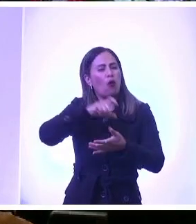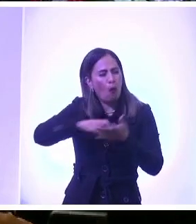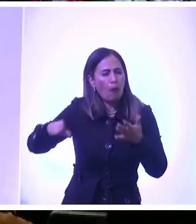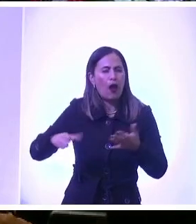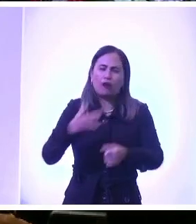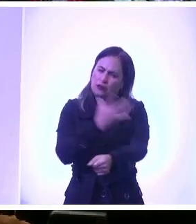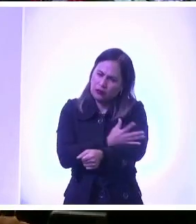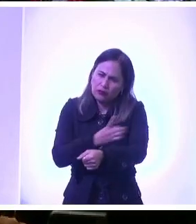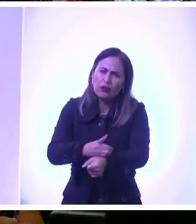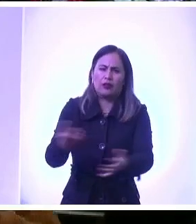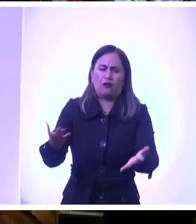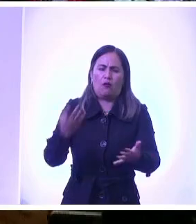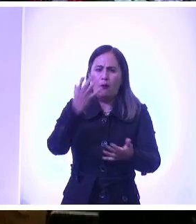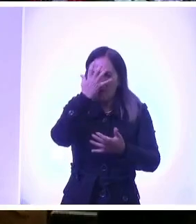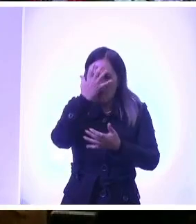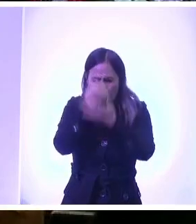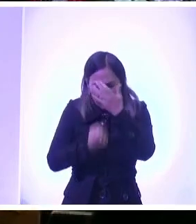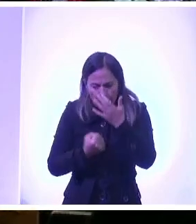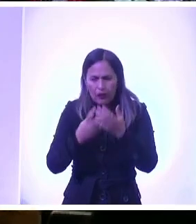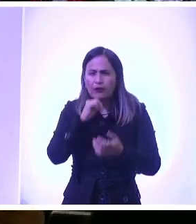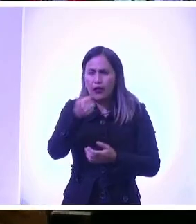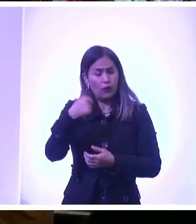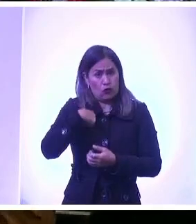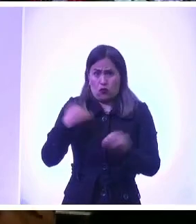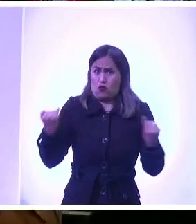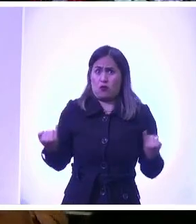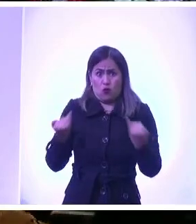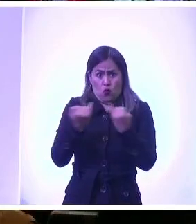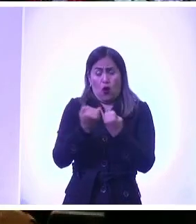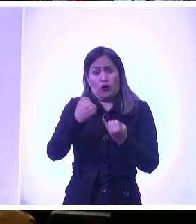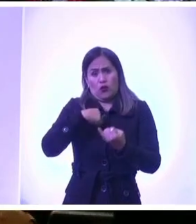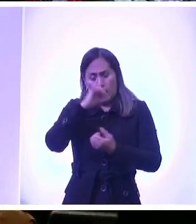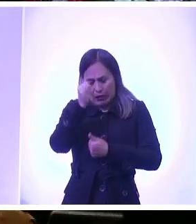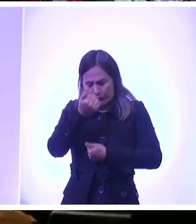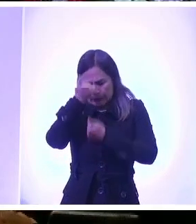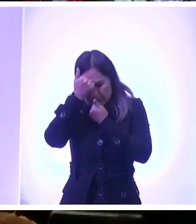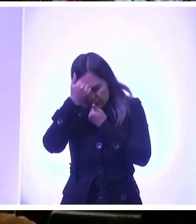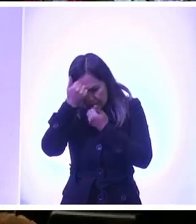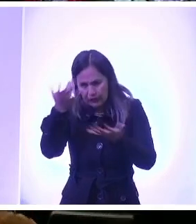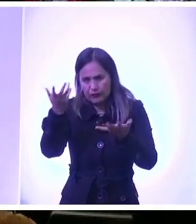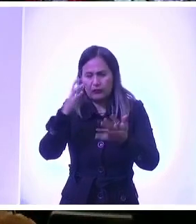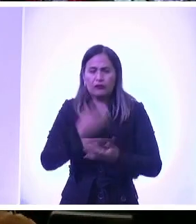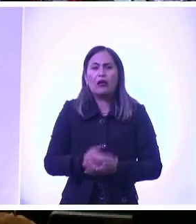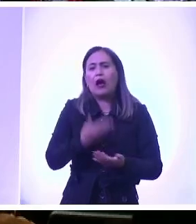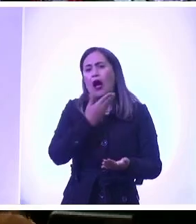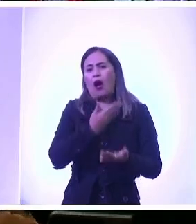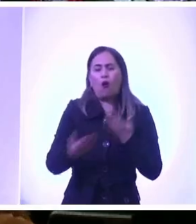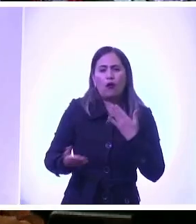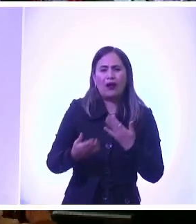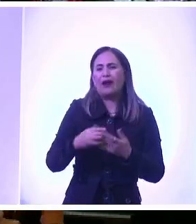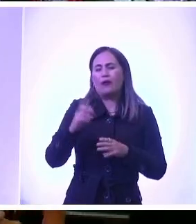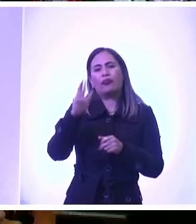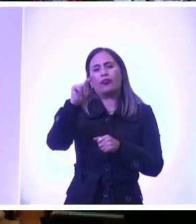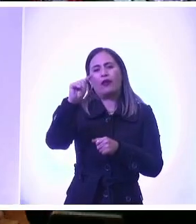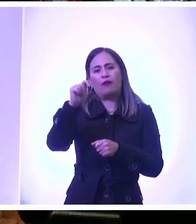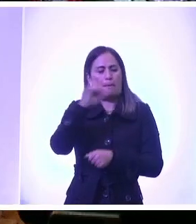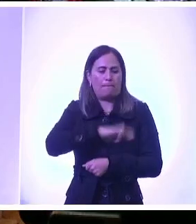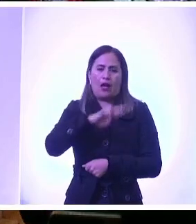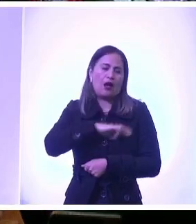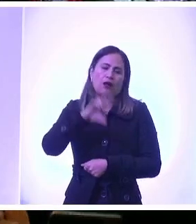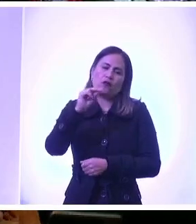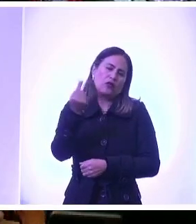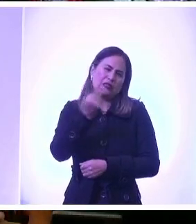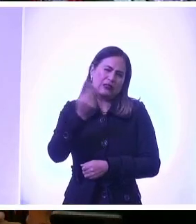no les de pena o sea pues yo en el pasado lo hice también y me arrepiento Pues a lo mejor sí porque ahora con los streaming ya no son tan necesarias verdad Pero lo hemos